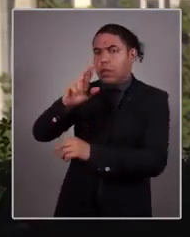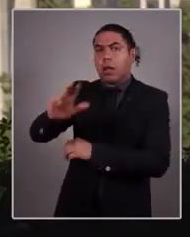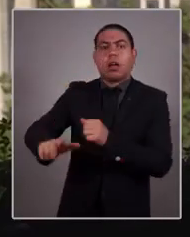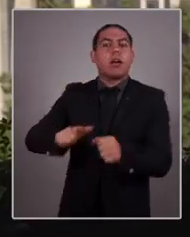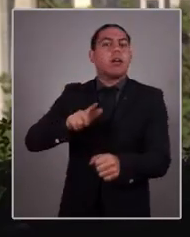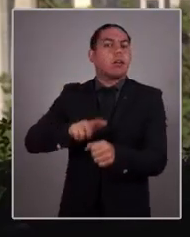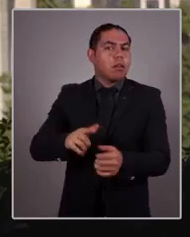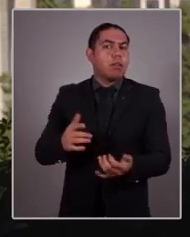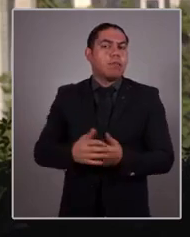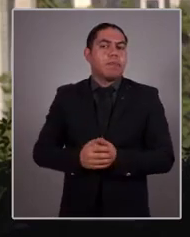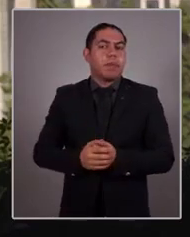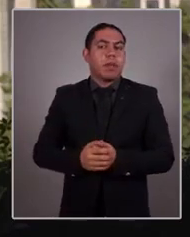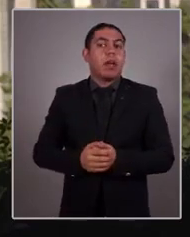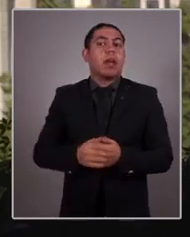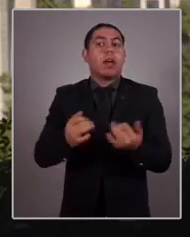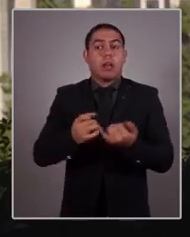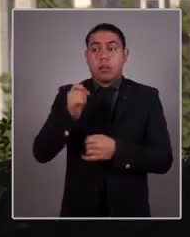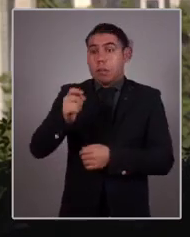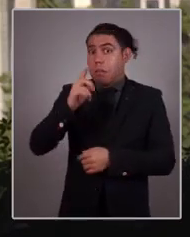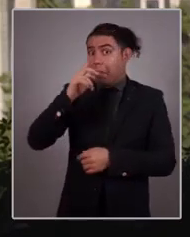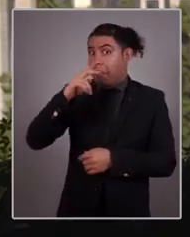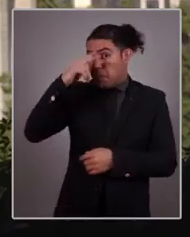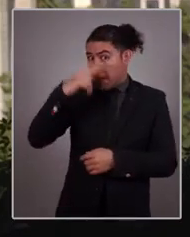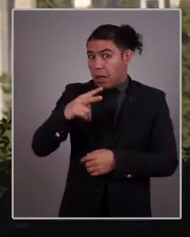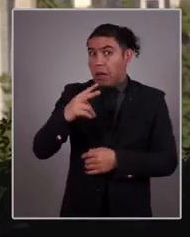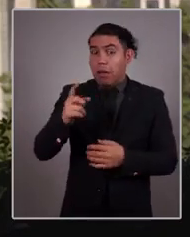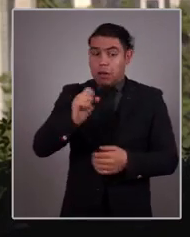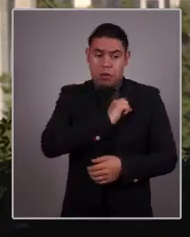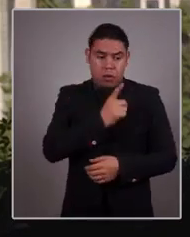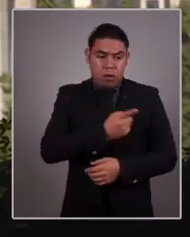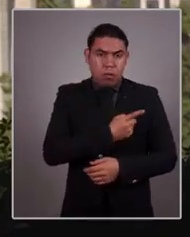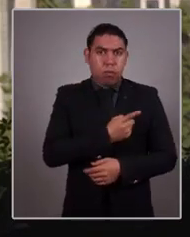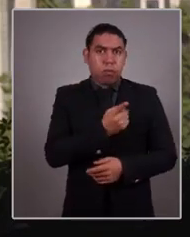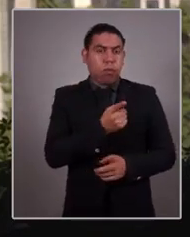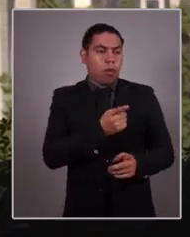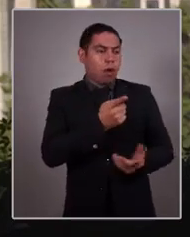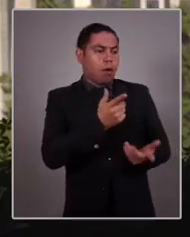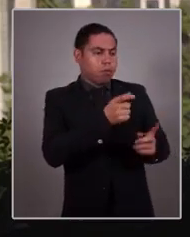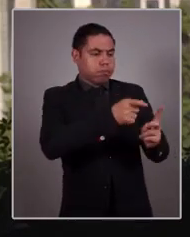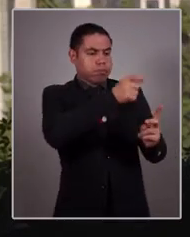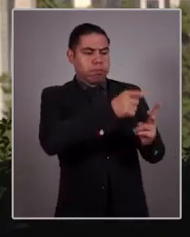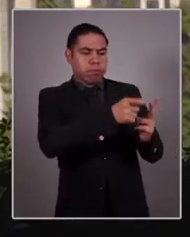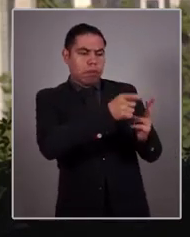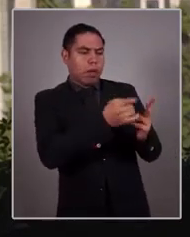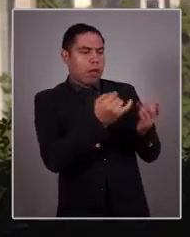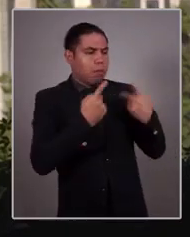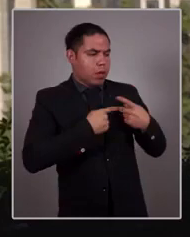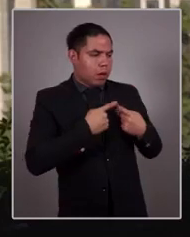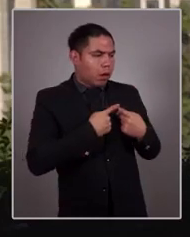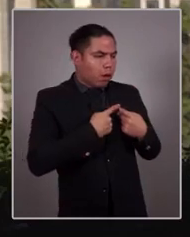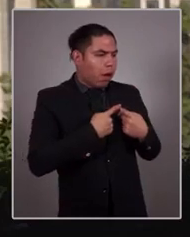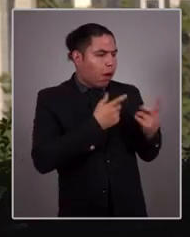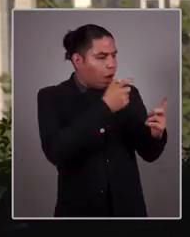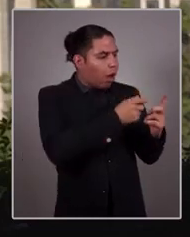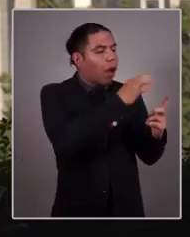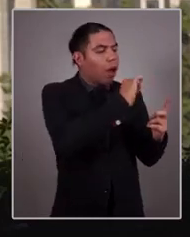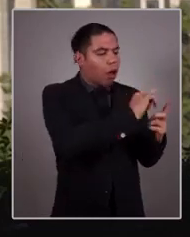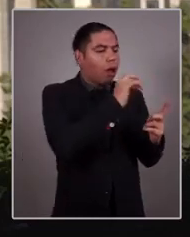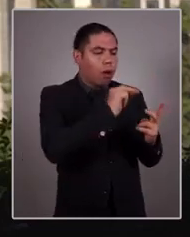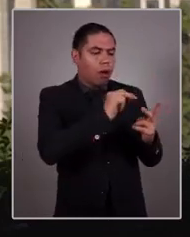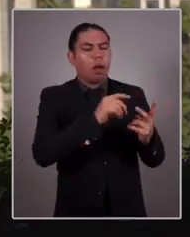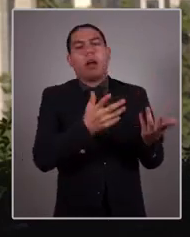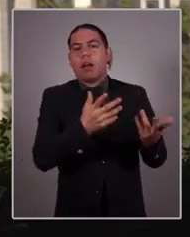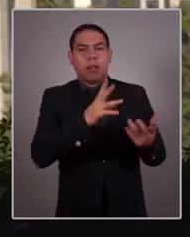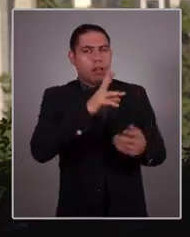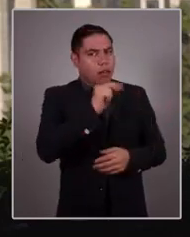naturaleza. México no merece el pasado donde el acceso a la salud se instauró como un privilegio y no como un derecho, ni el pasado de un gobierno que hoy